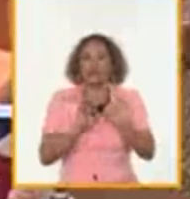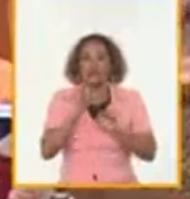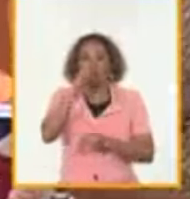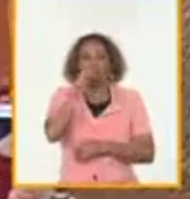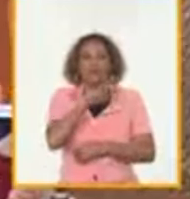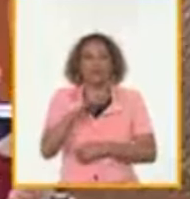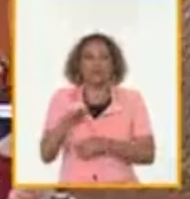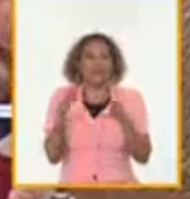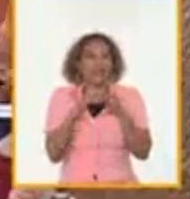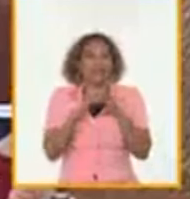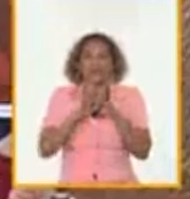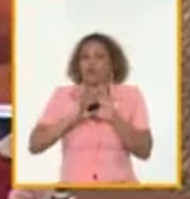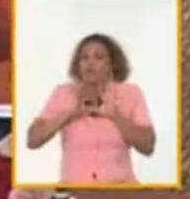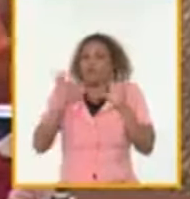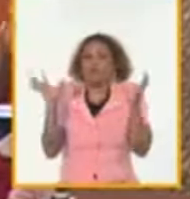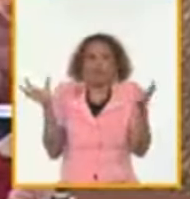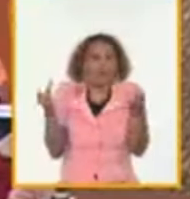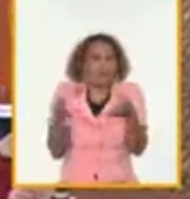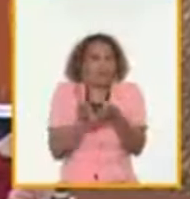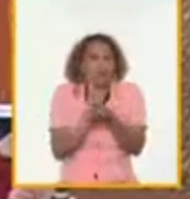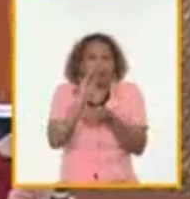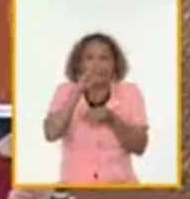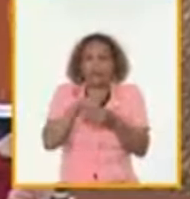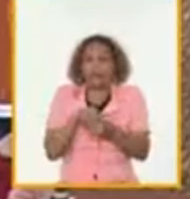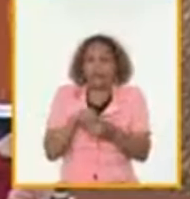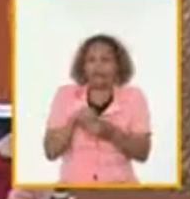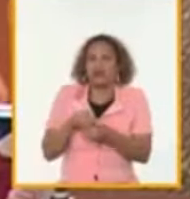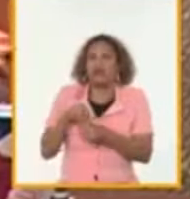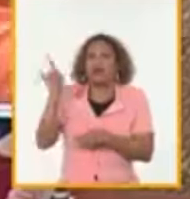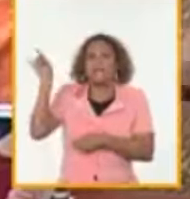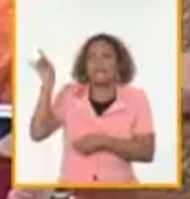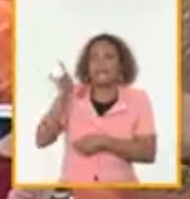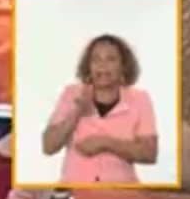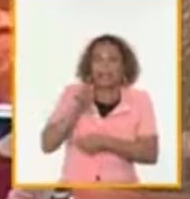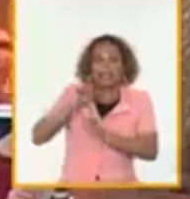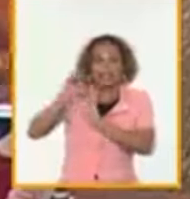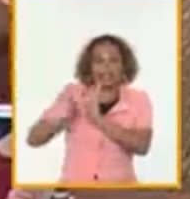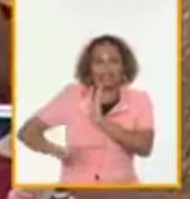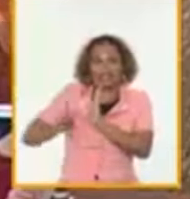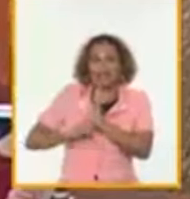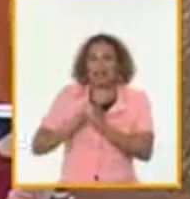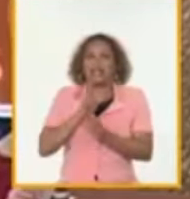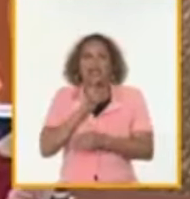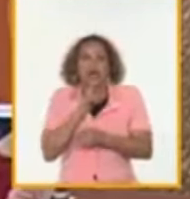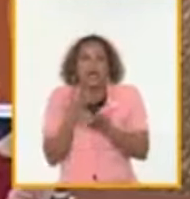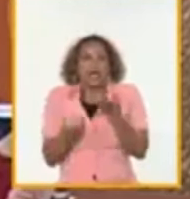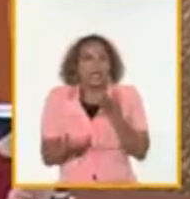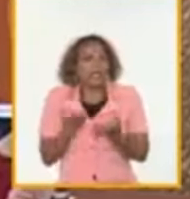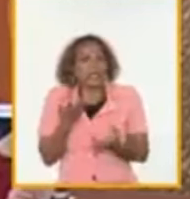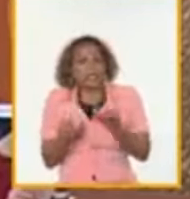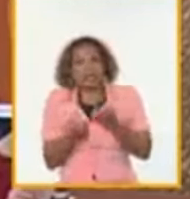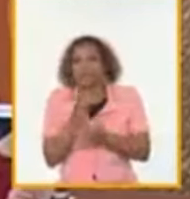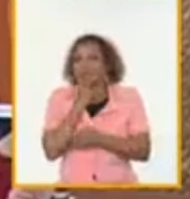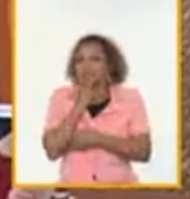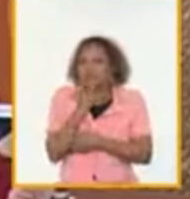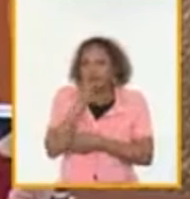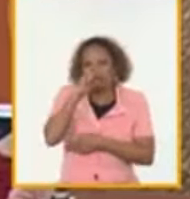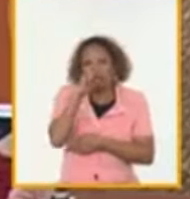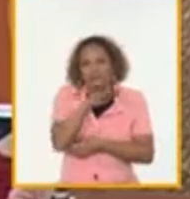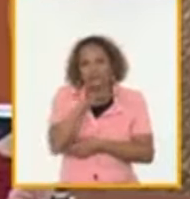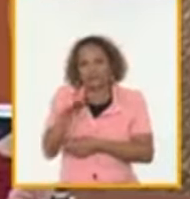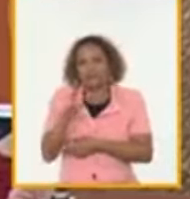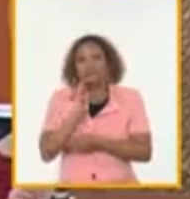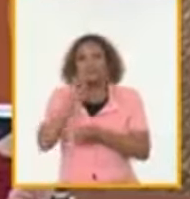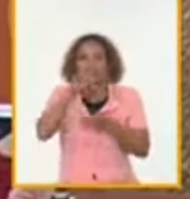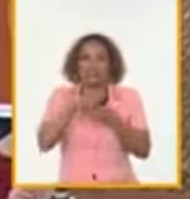con todos los requisitos hasta con paneles dolares para mantener el agua caliente para la atención a a los niños en